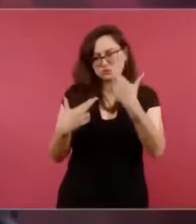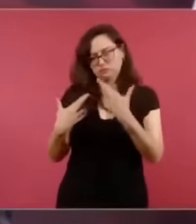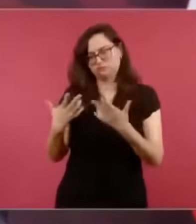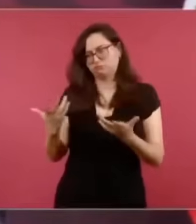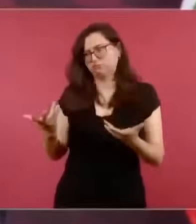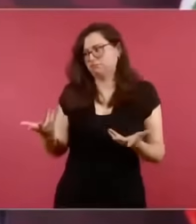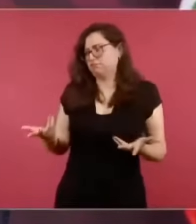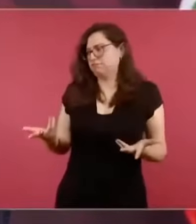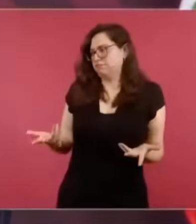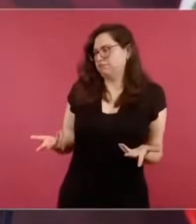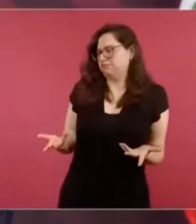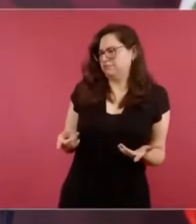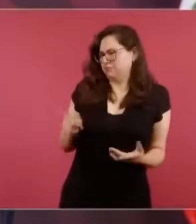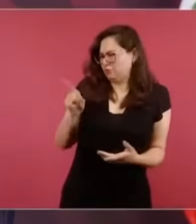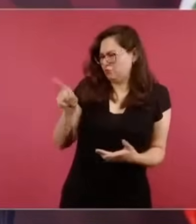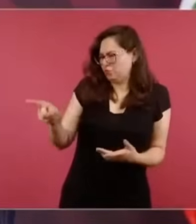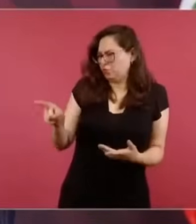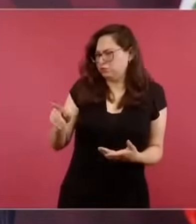resolvieron que